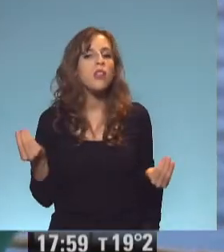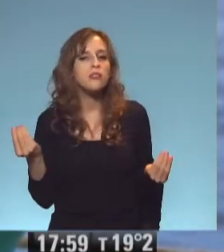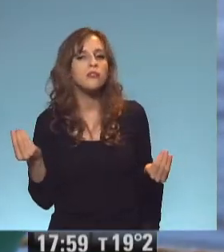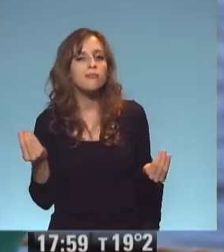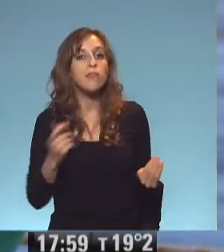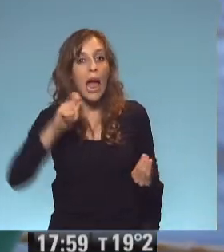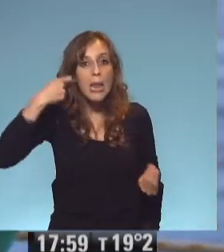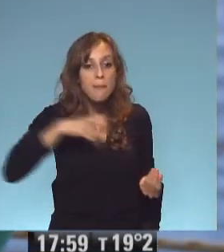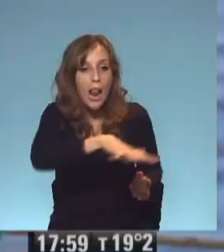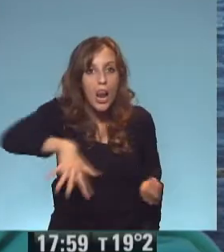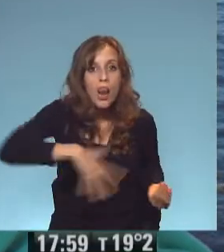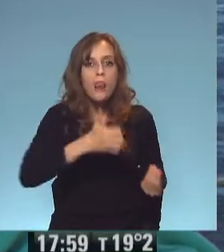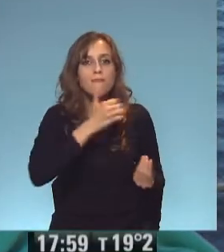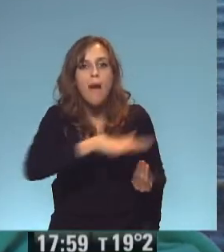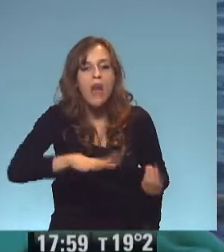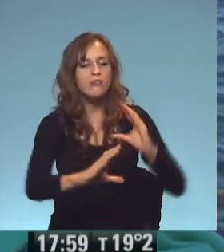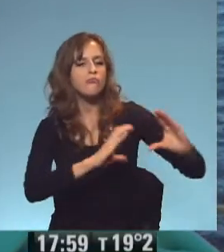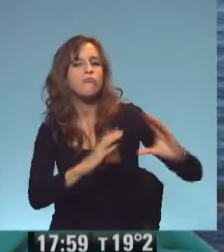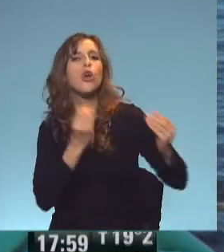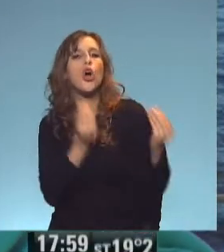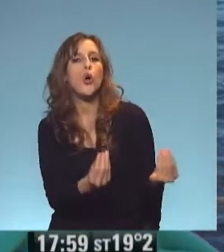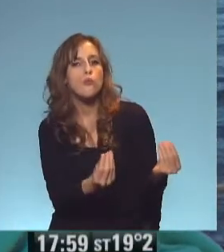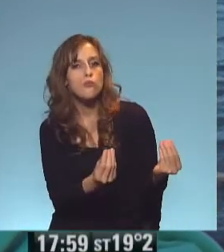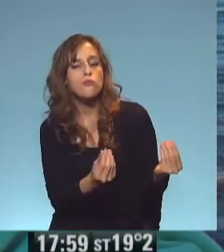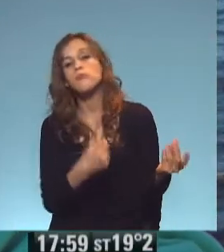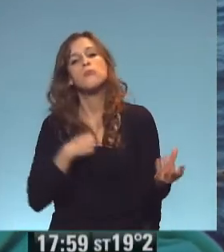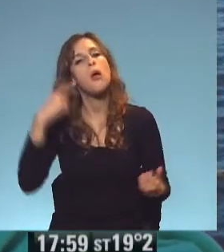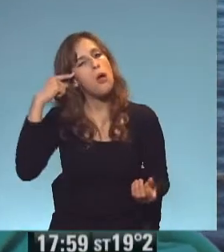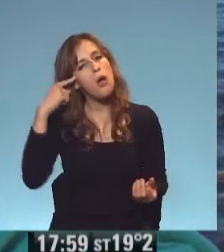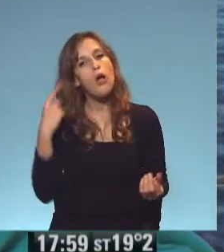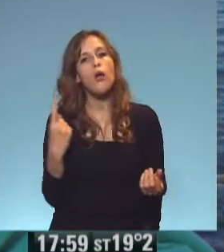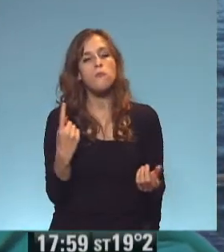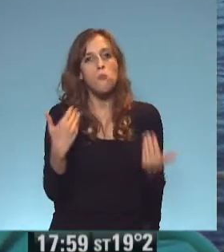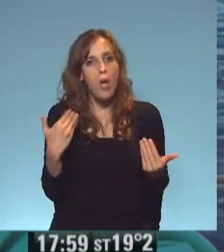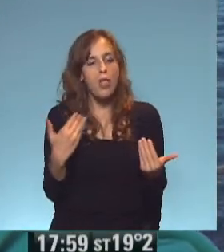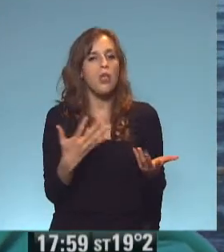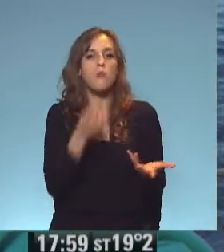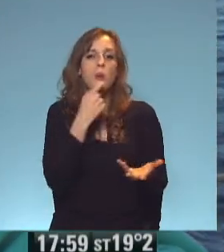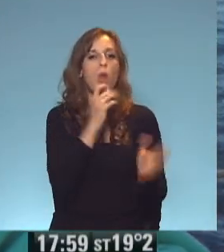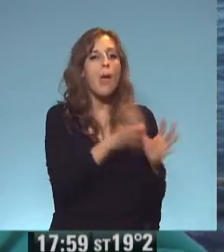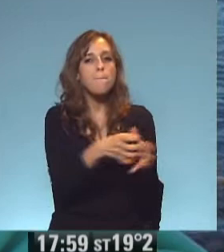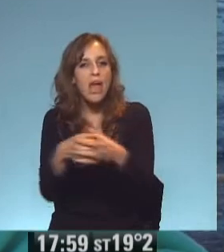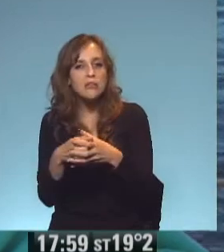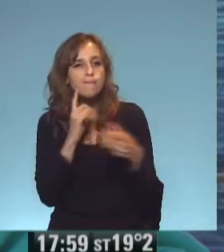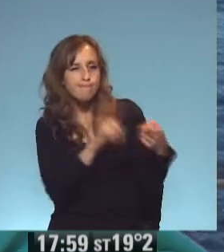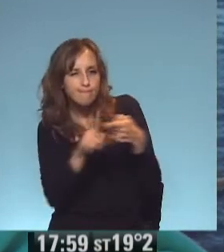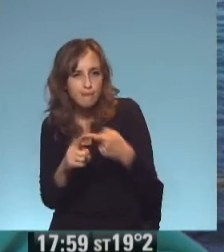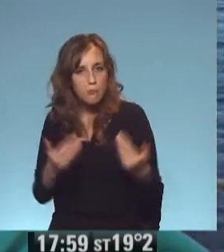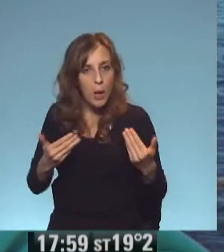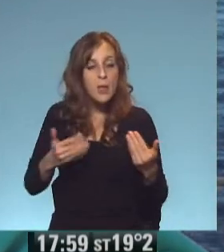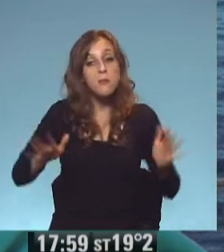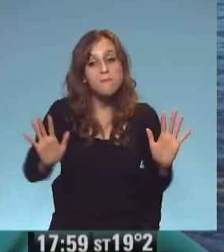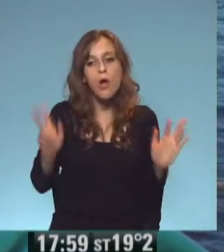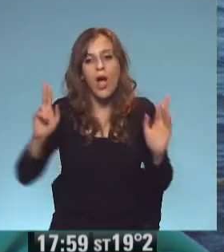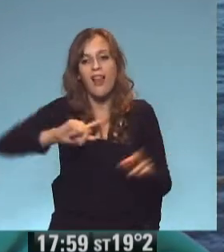se comunican los animales marinos? ¿Y qué piensan? ¿Podremos comunicarnos entre especies distintas? Espero que les hayan gustado estas pequeñas